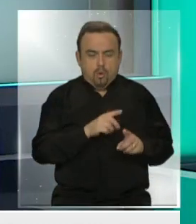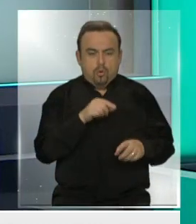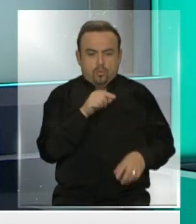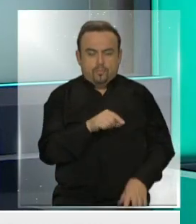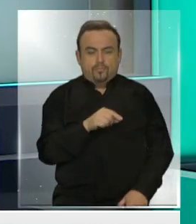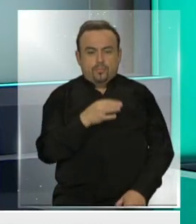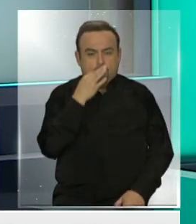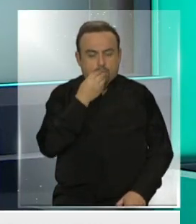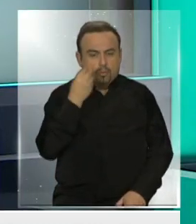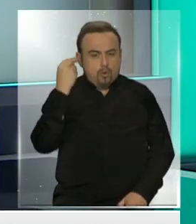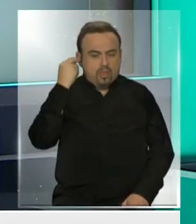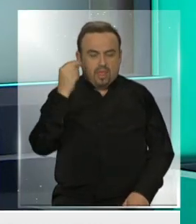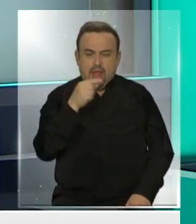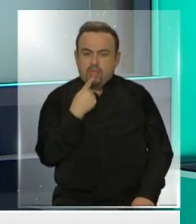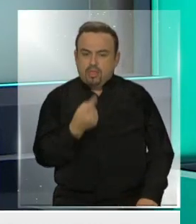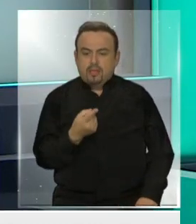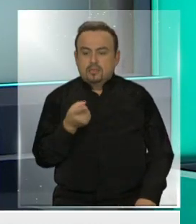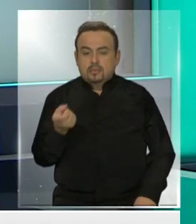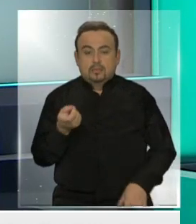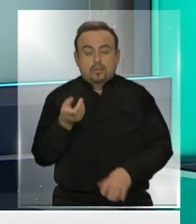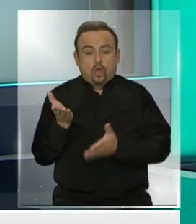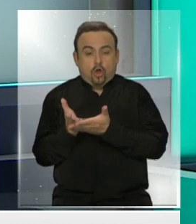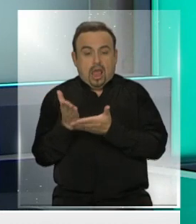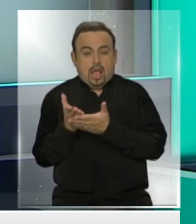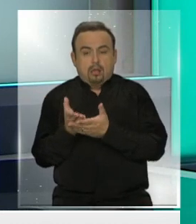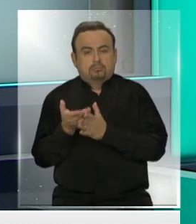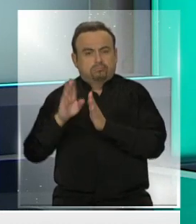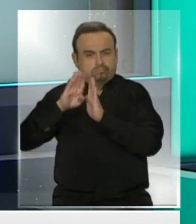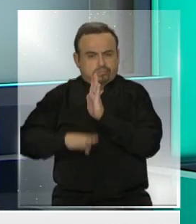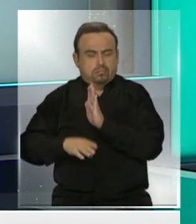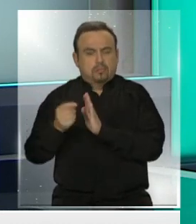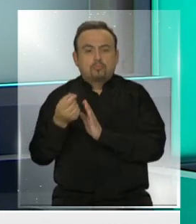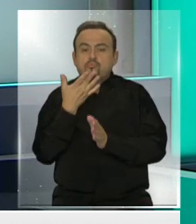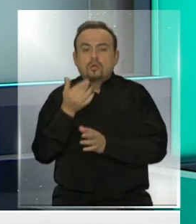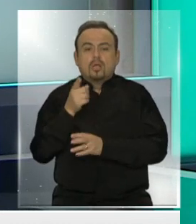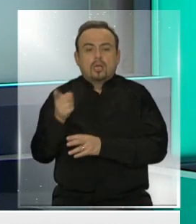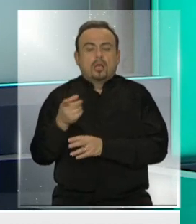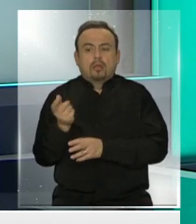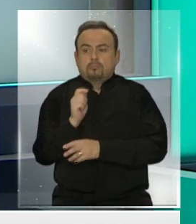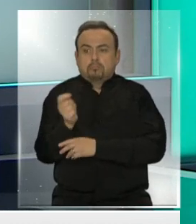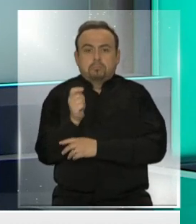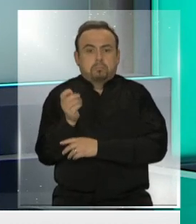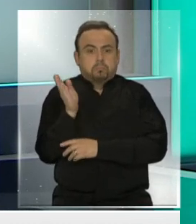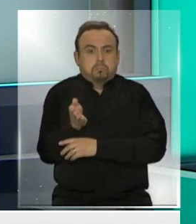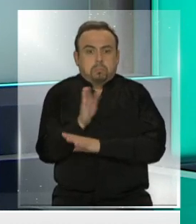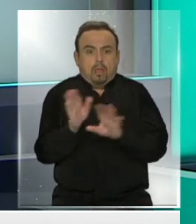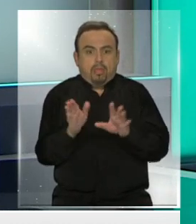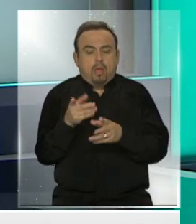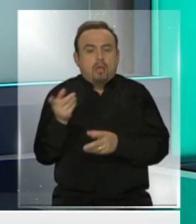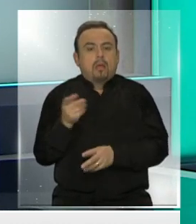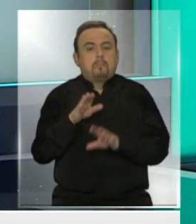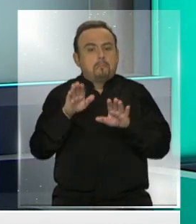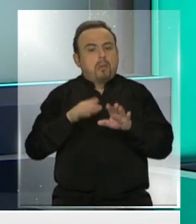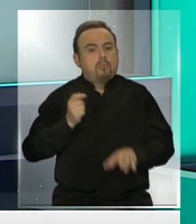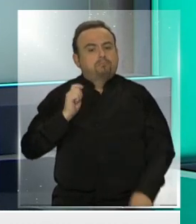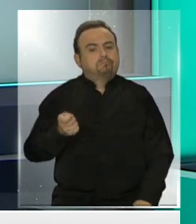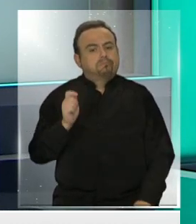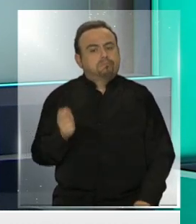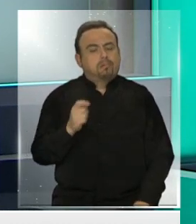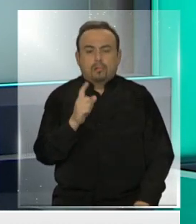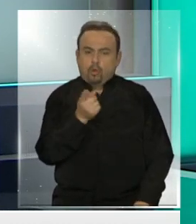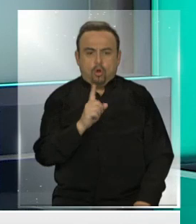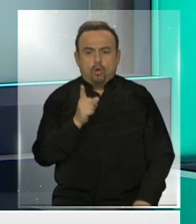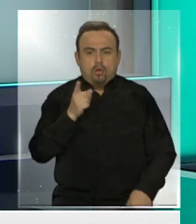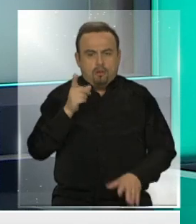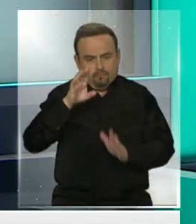que sea judicial izado todavía no se ha resuelto de forma definitiva el sernac en coordinación con la superintendencia de educación ha buscado dar